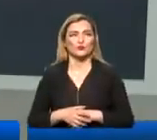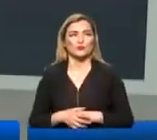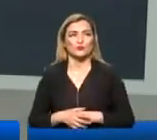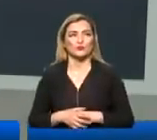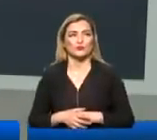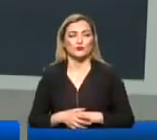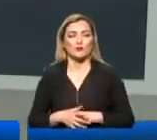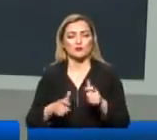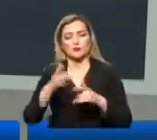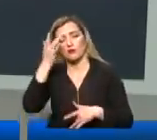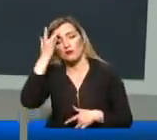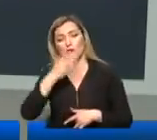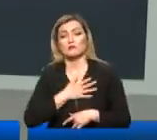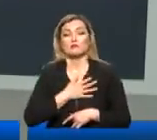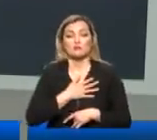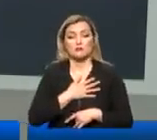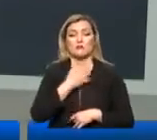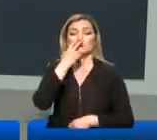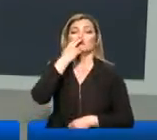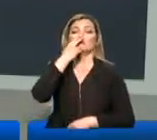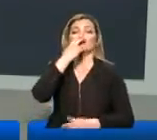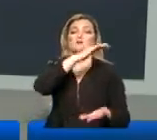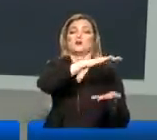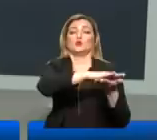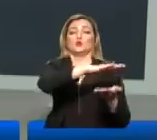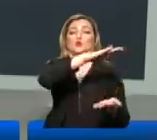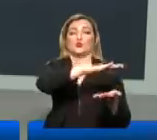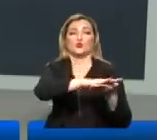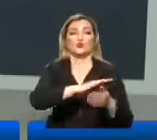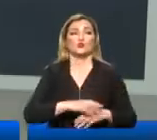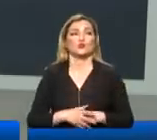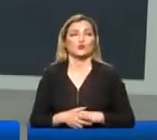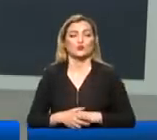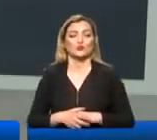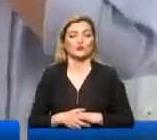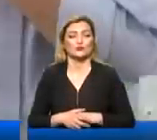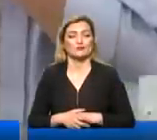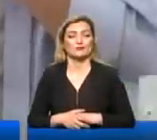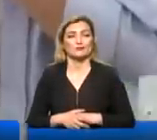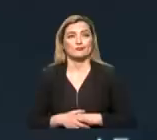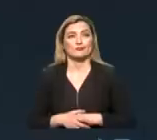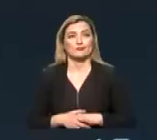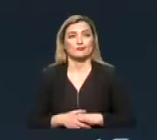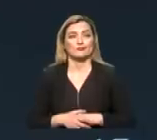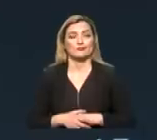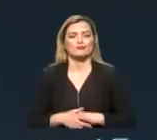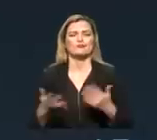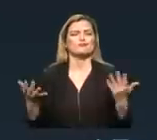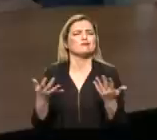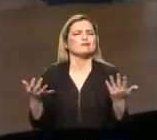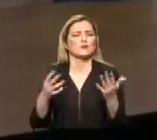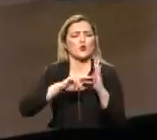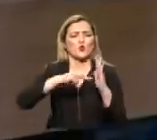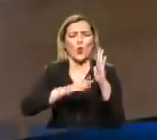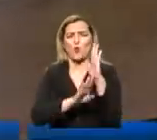el paciente se complique, en una fase complicada en la que haya que intubar e incluso para la fase del destete. Este ventilador cuenta con